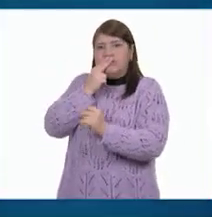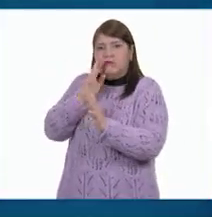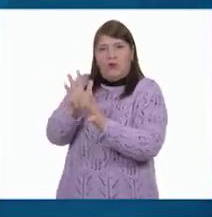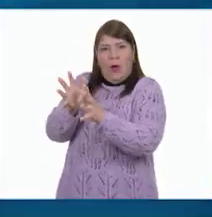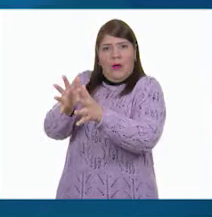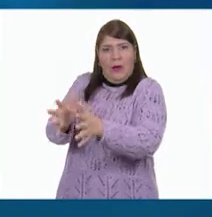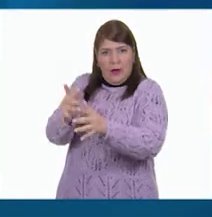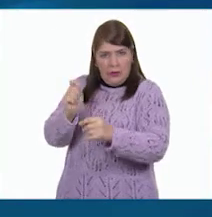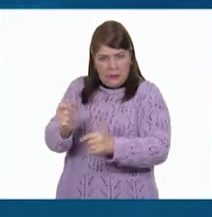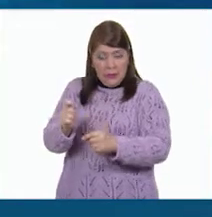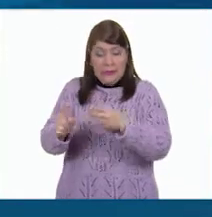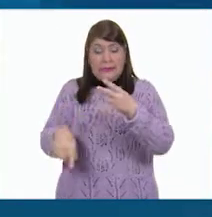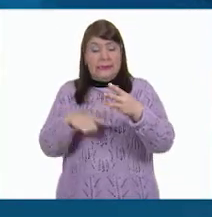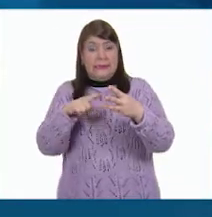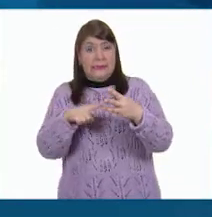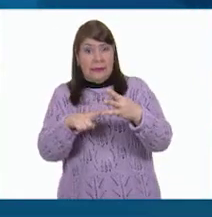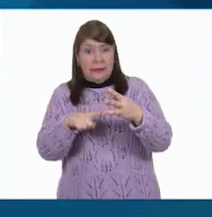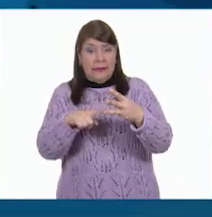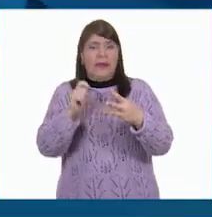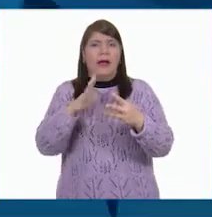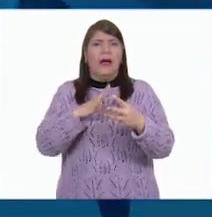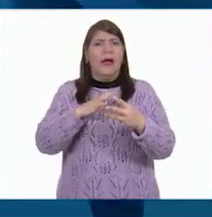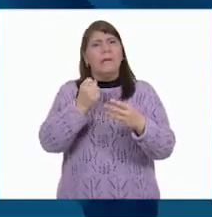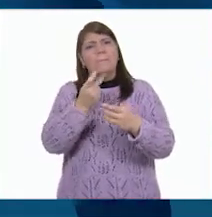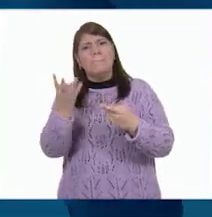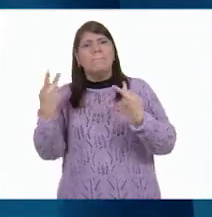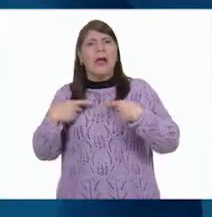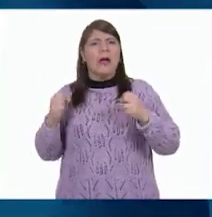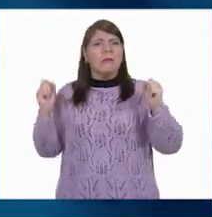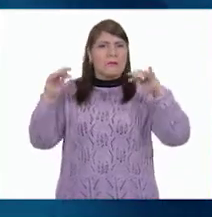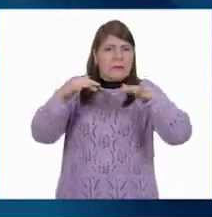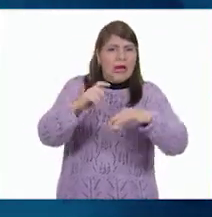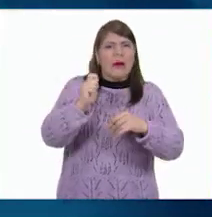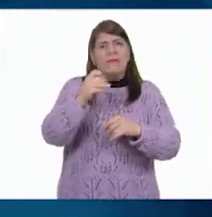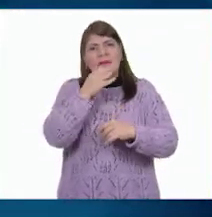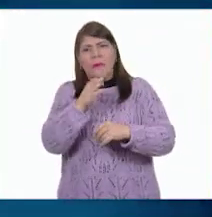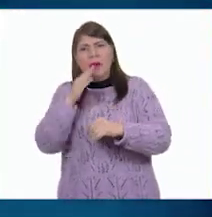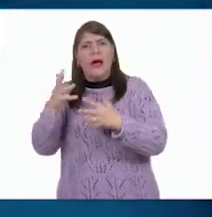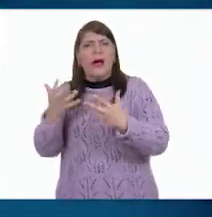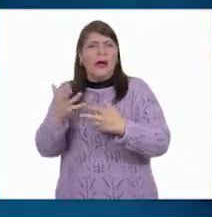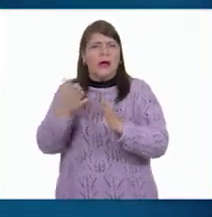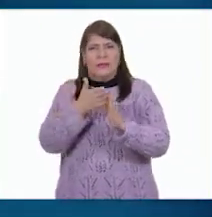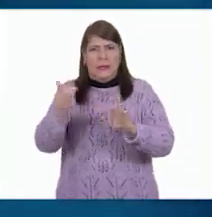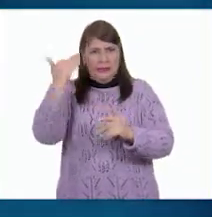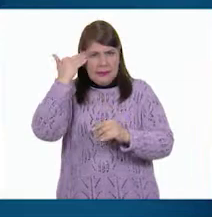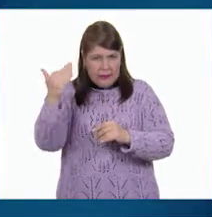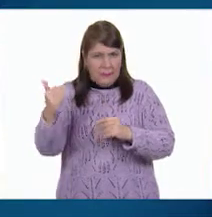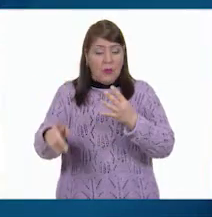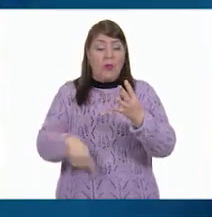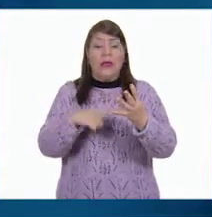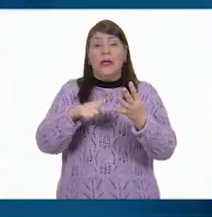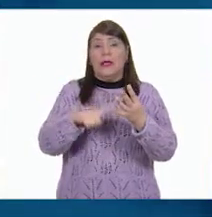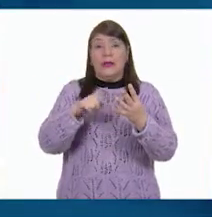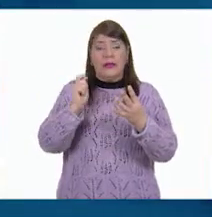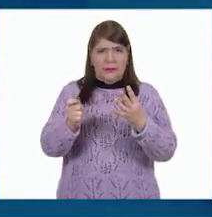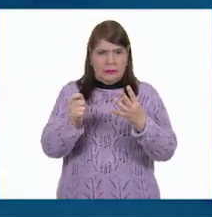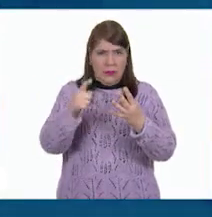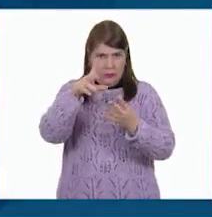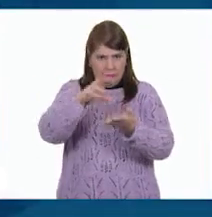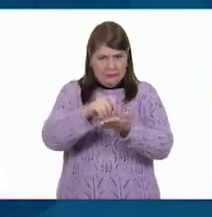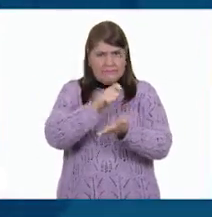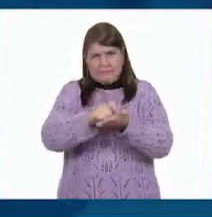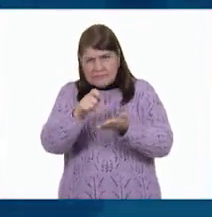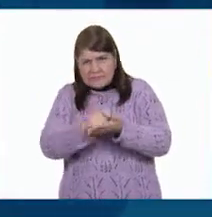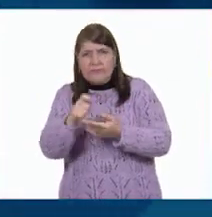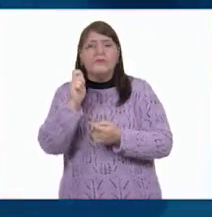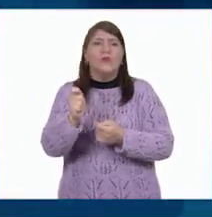3. ¿Quiénes asistían a los eventos organizados por el régimen? Y finalmente, la número 4. Apunten algunos